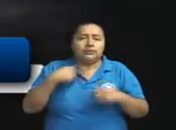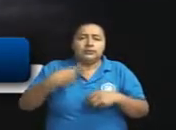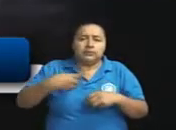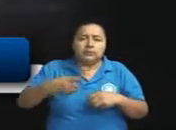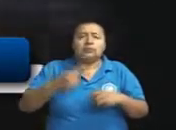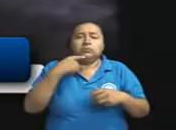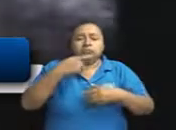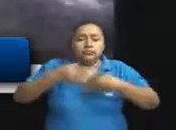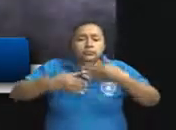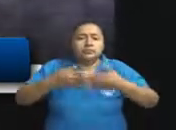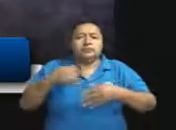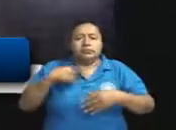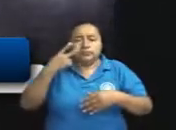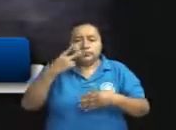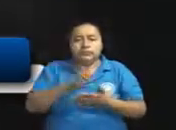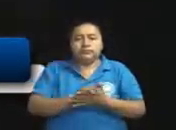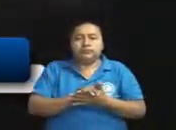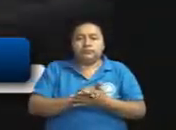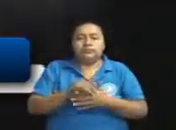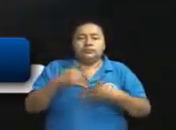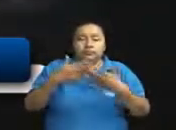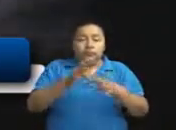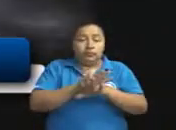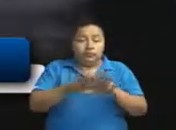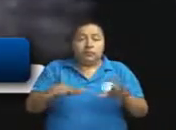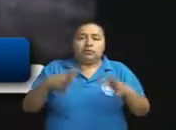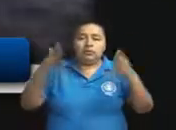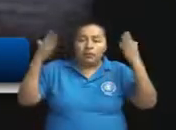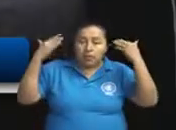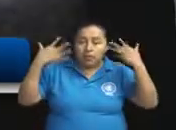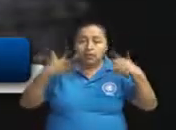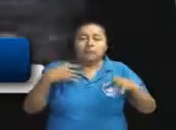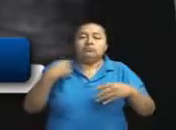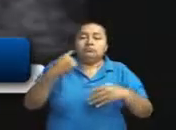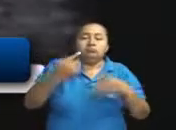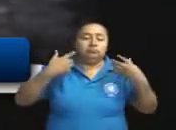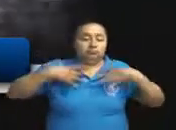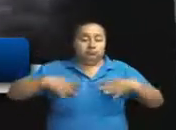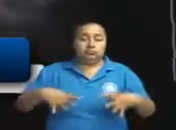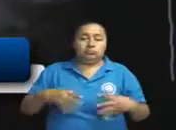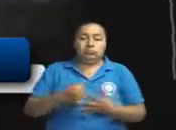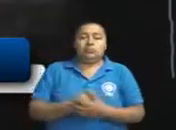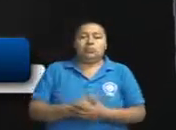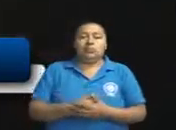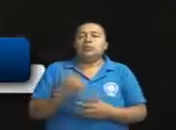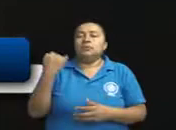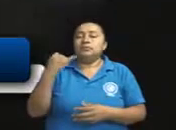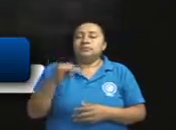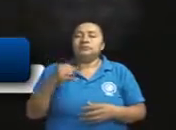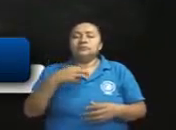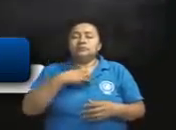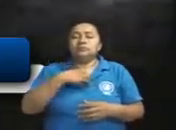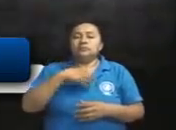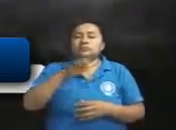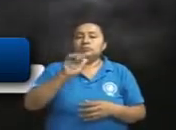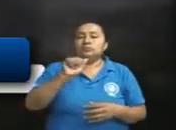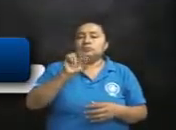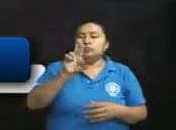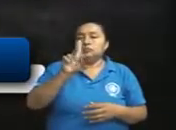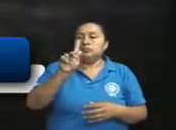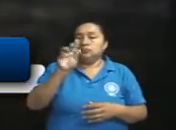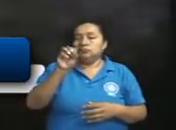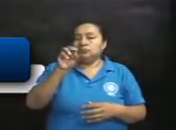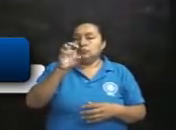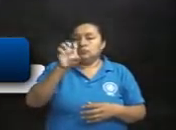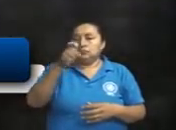todos los días se ve frente al espejo. Se está vistiendo. Una vez que salga del baño y se va a vestir. Así es. El autoexamen es,